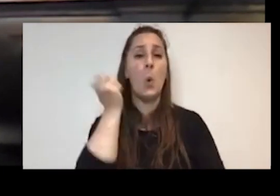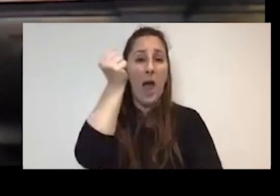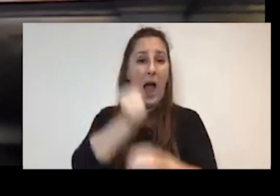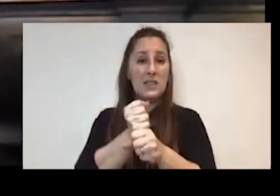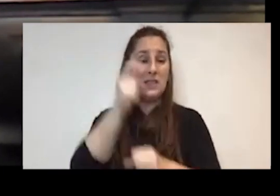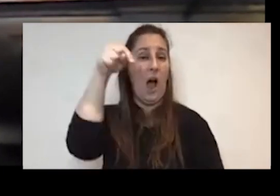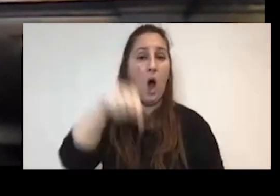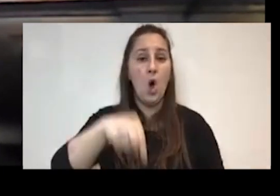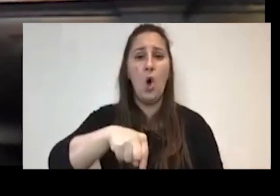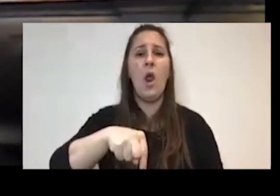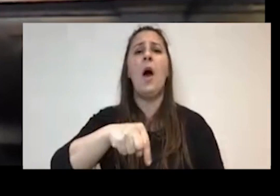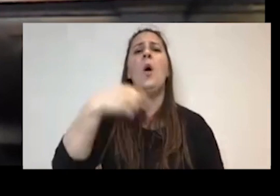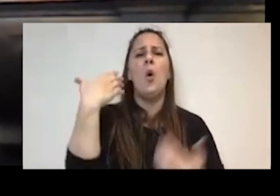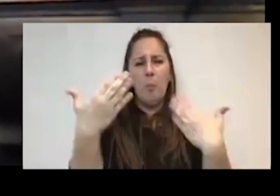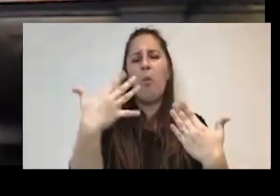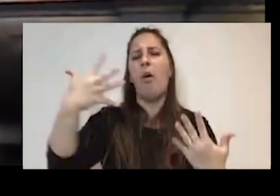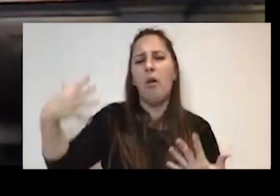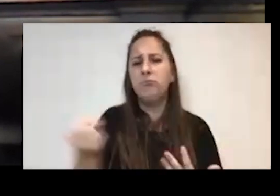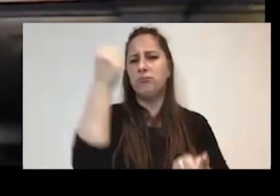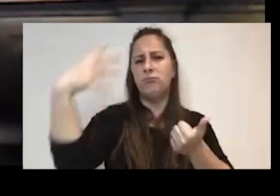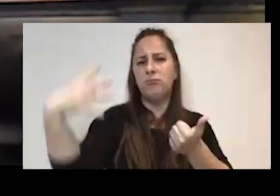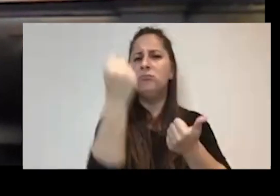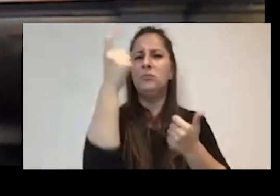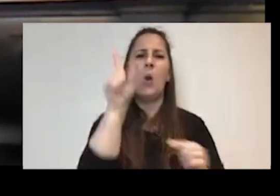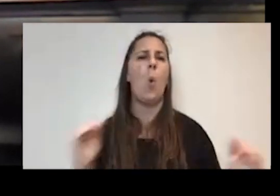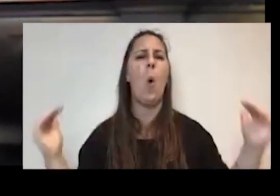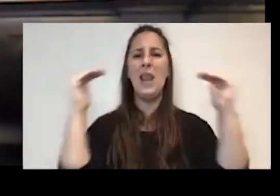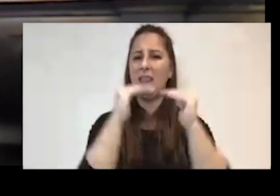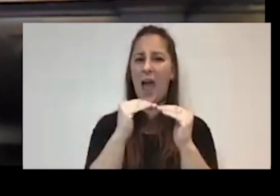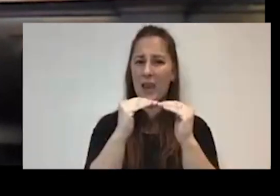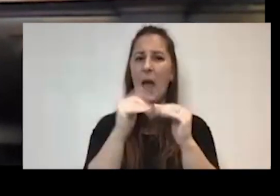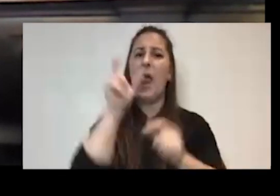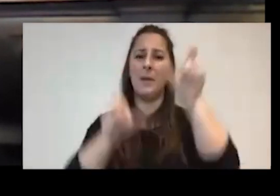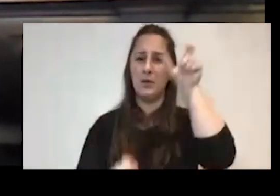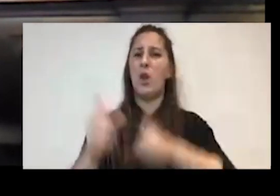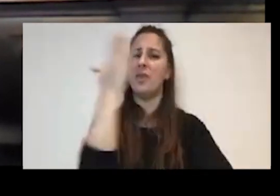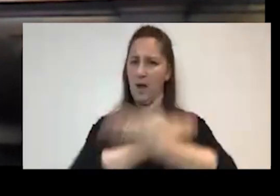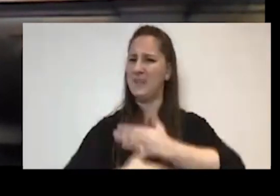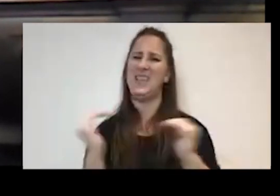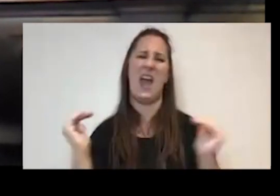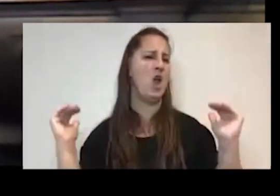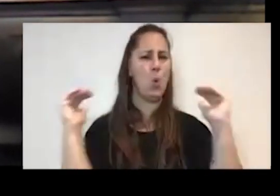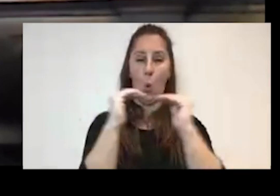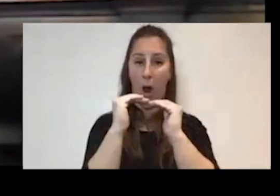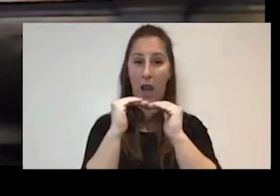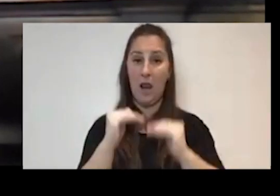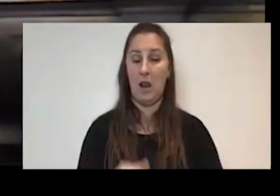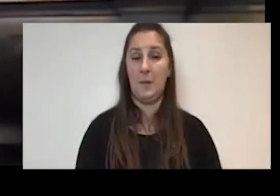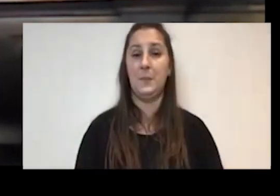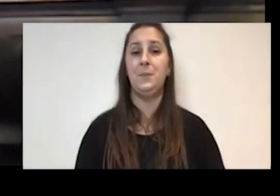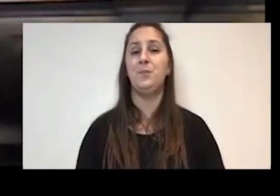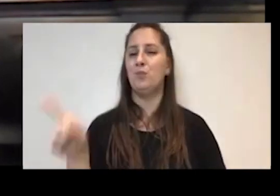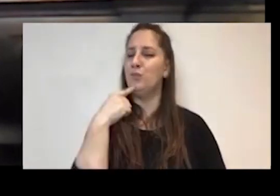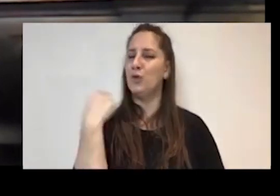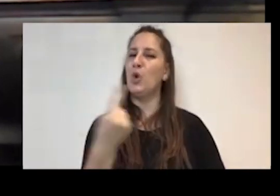fecha, alcancen de manera equitativa, igualitaria a las personas con discapacidad. Y cuando